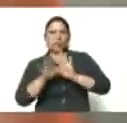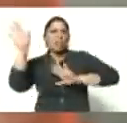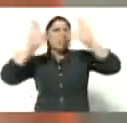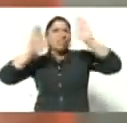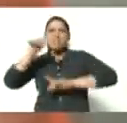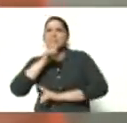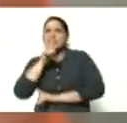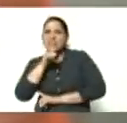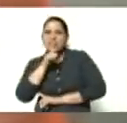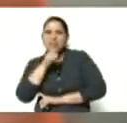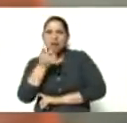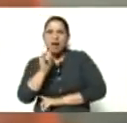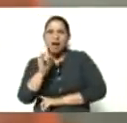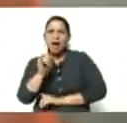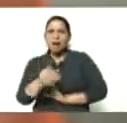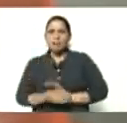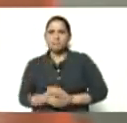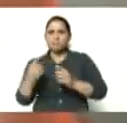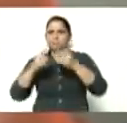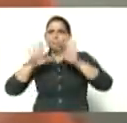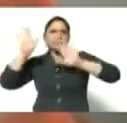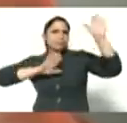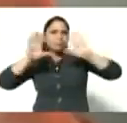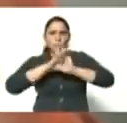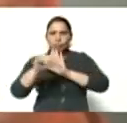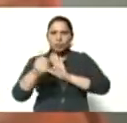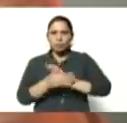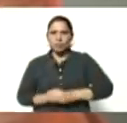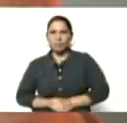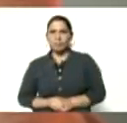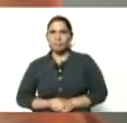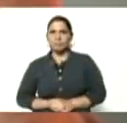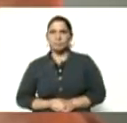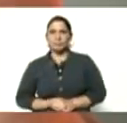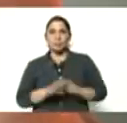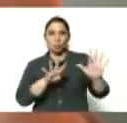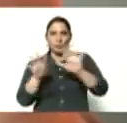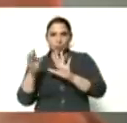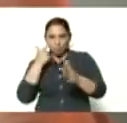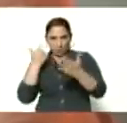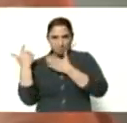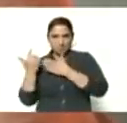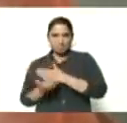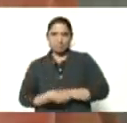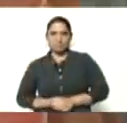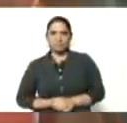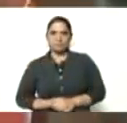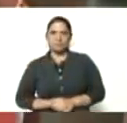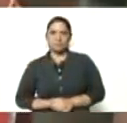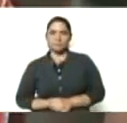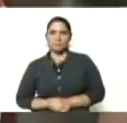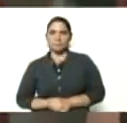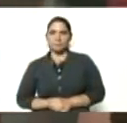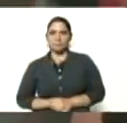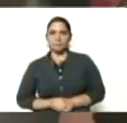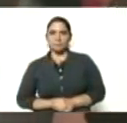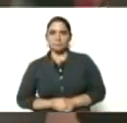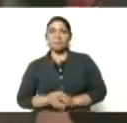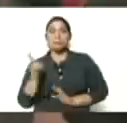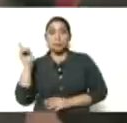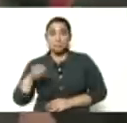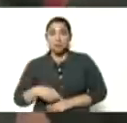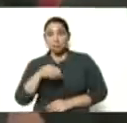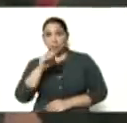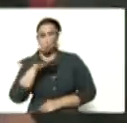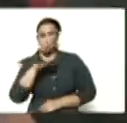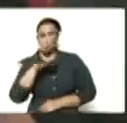mano los constituyentes. Freddy Bernal, constituyente. Del 99. El monseñor Vilma Moro también, sus